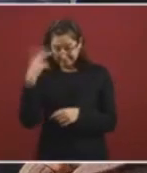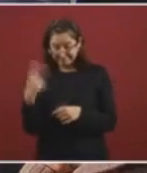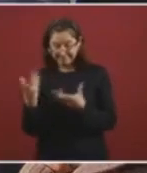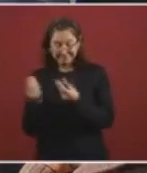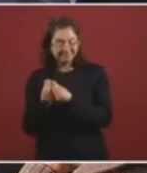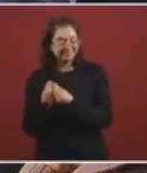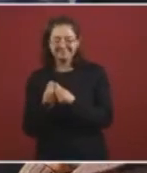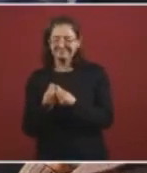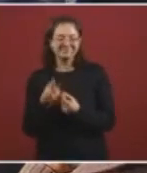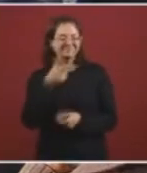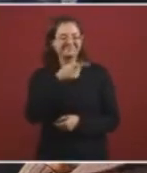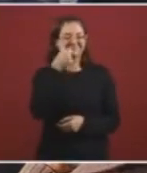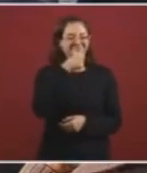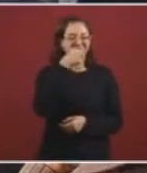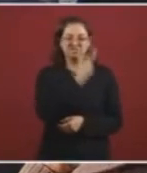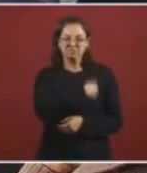salvemos España.